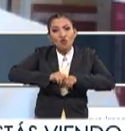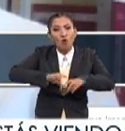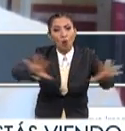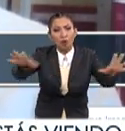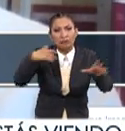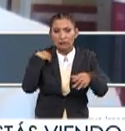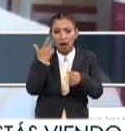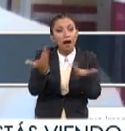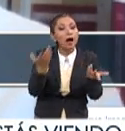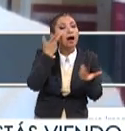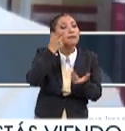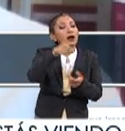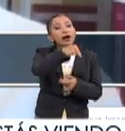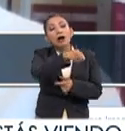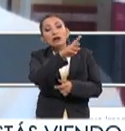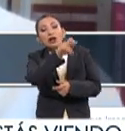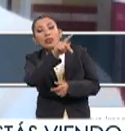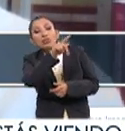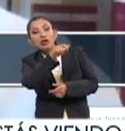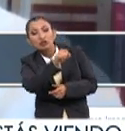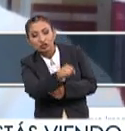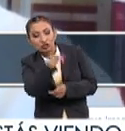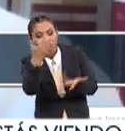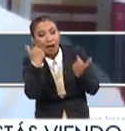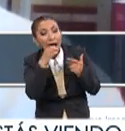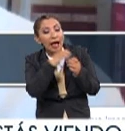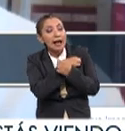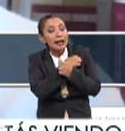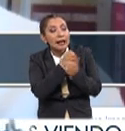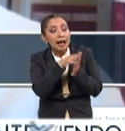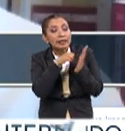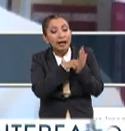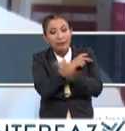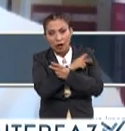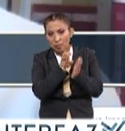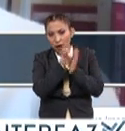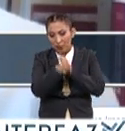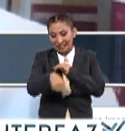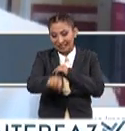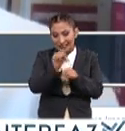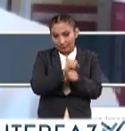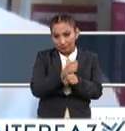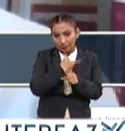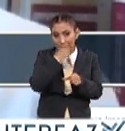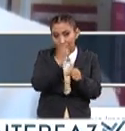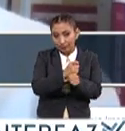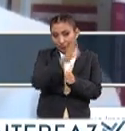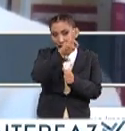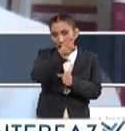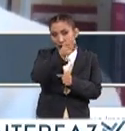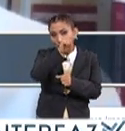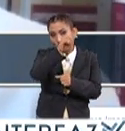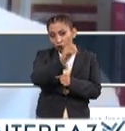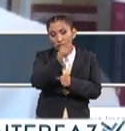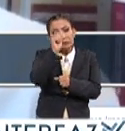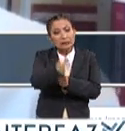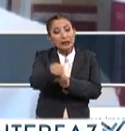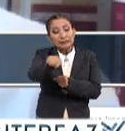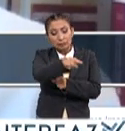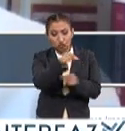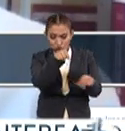hacer retos desde el punto de vista de ética y valores. Por ejemplo, en esta semana tenemos el primer reto, que